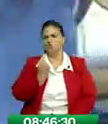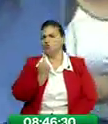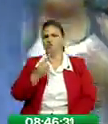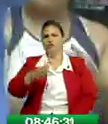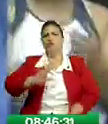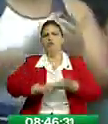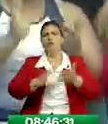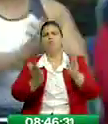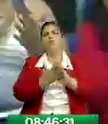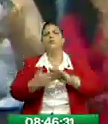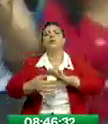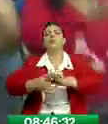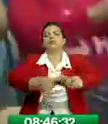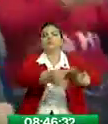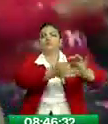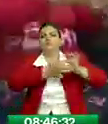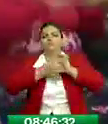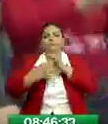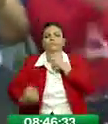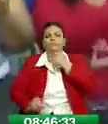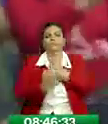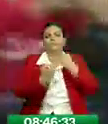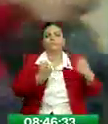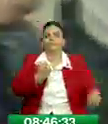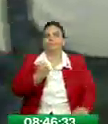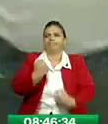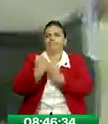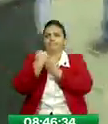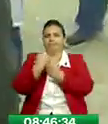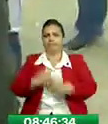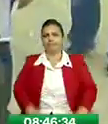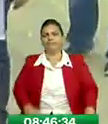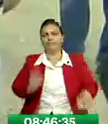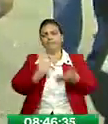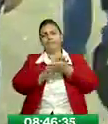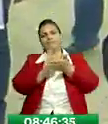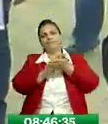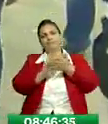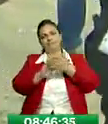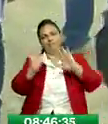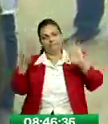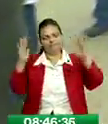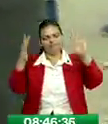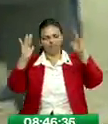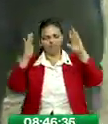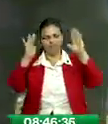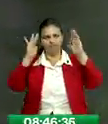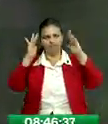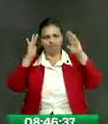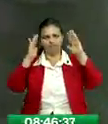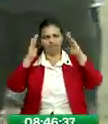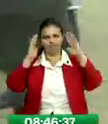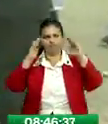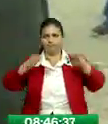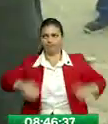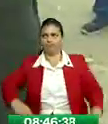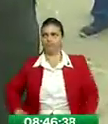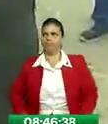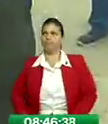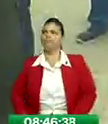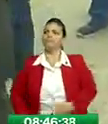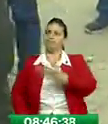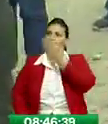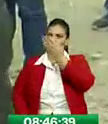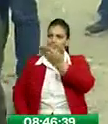unido! ¡Exacto! ¡Aplauso a eso! El pueblo unido jamás será vencido. Gracias, señor de la